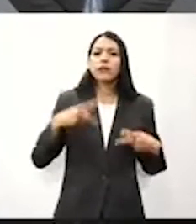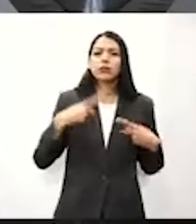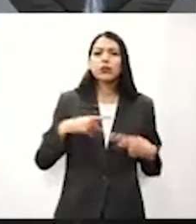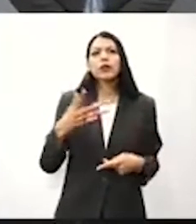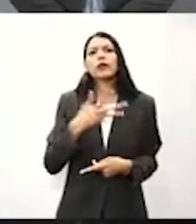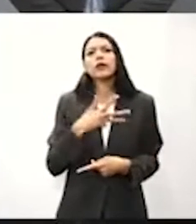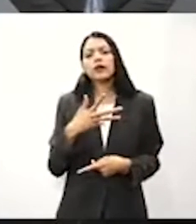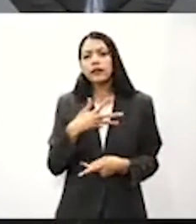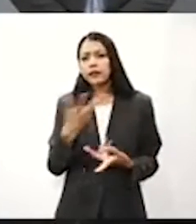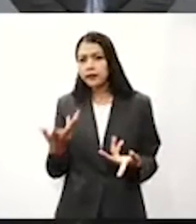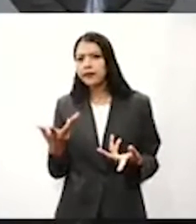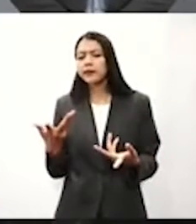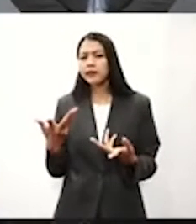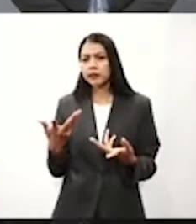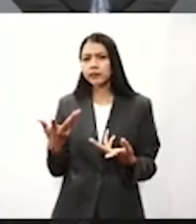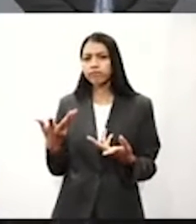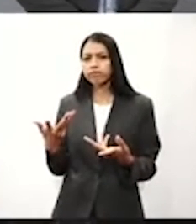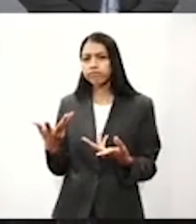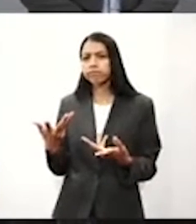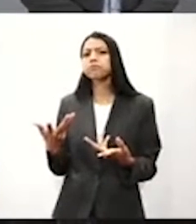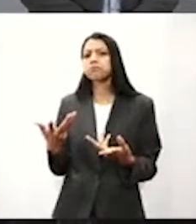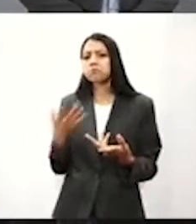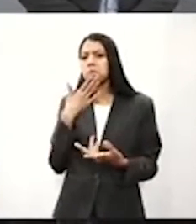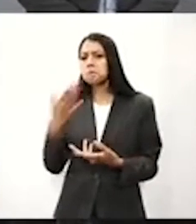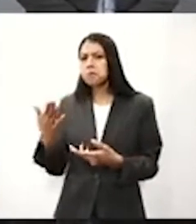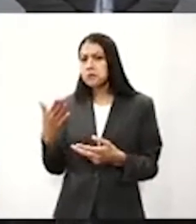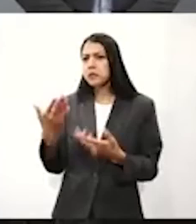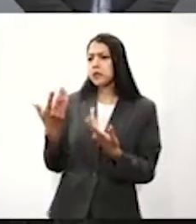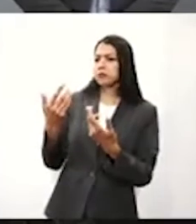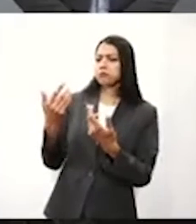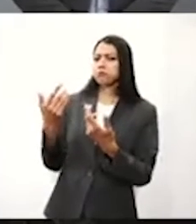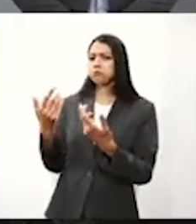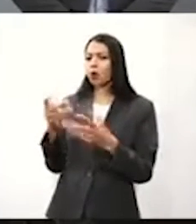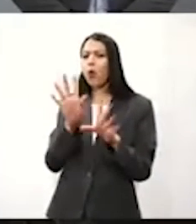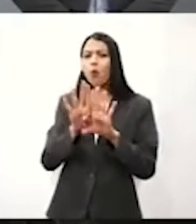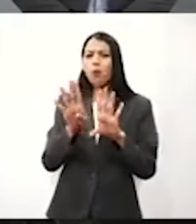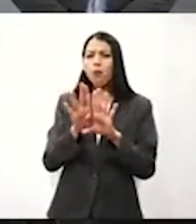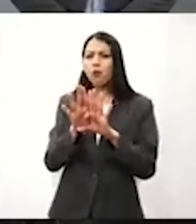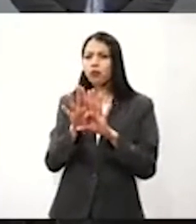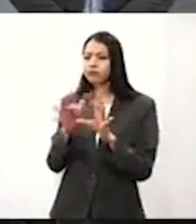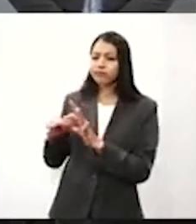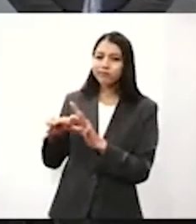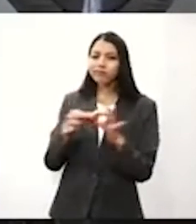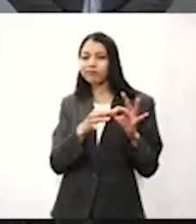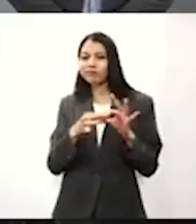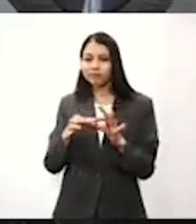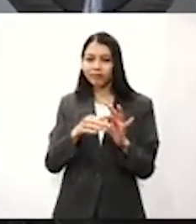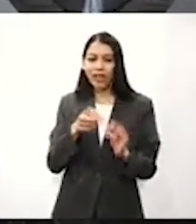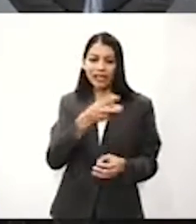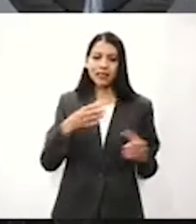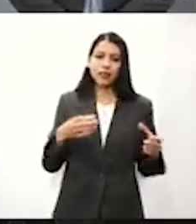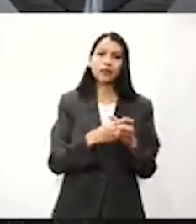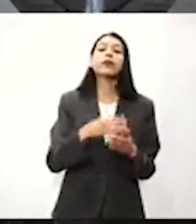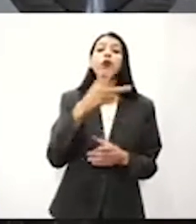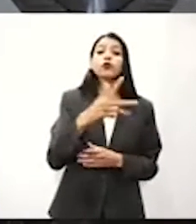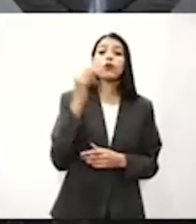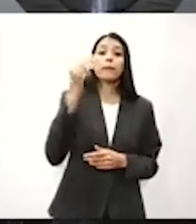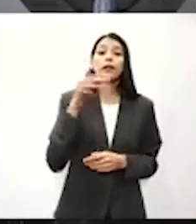cancha de fútbol fue atacado con disparos de arma de fuego, cuyos proyectiles le ocasionaron heridas por las que perdiera la